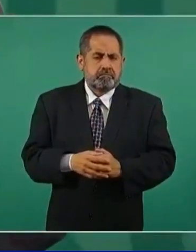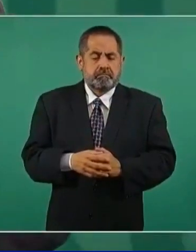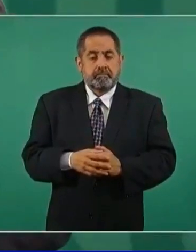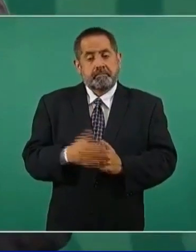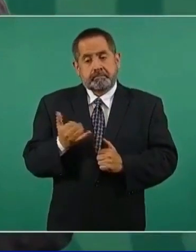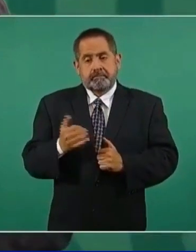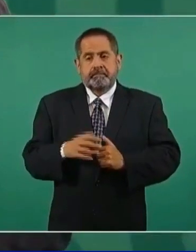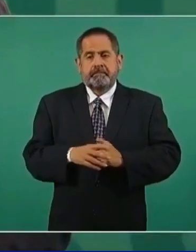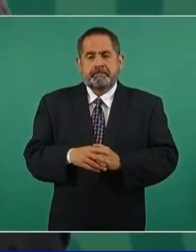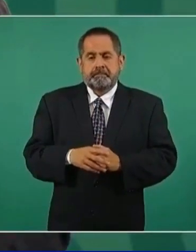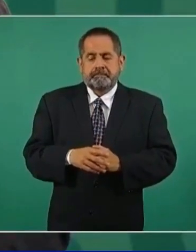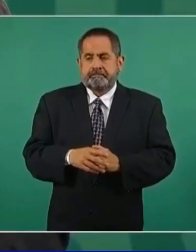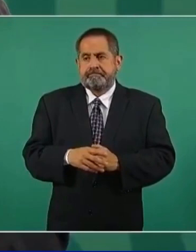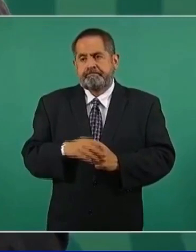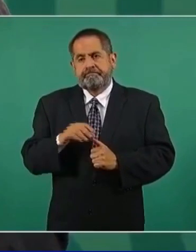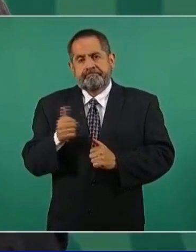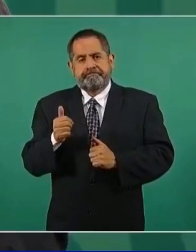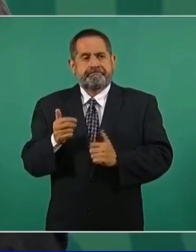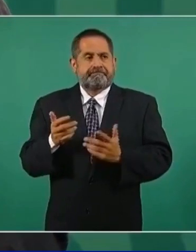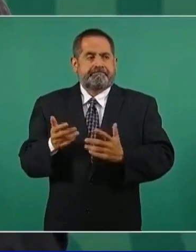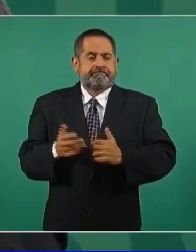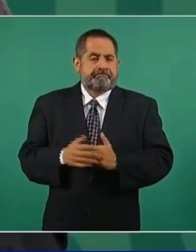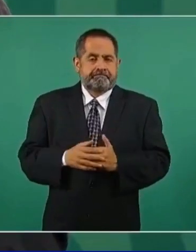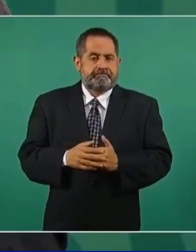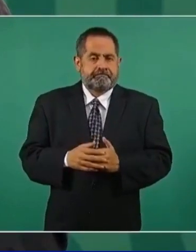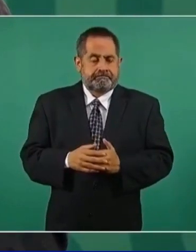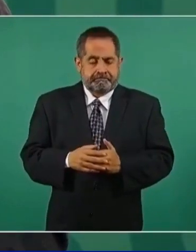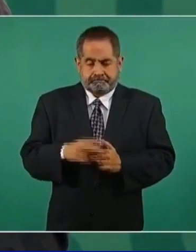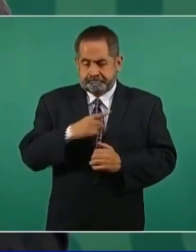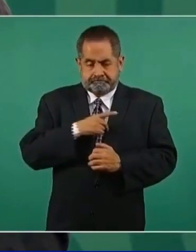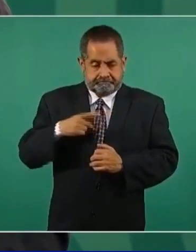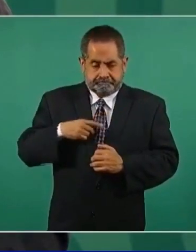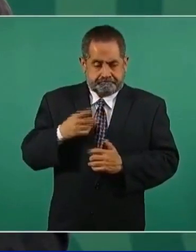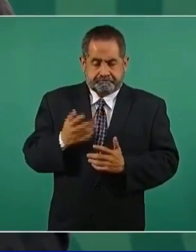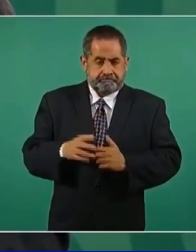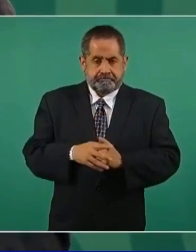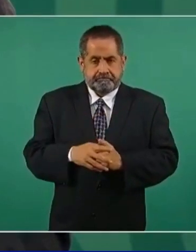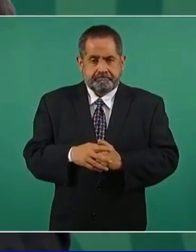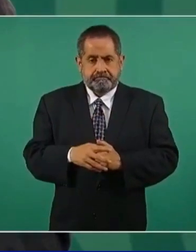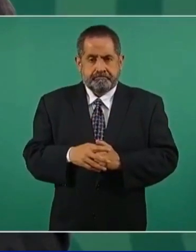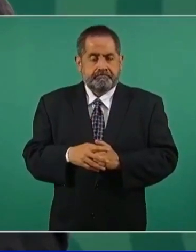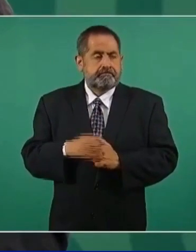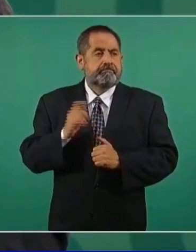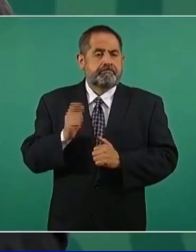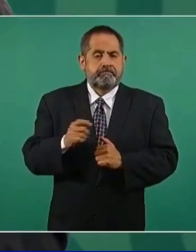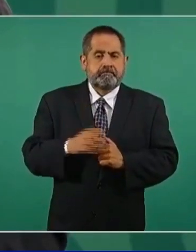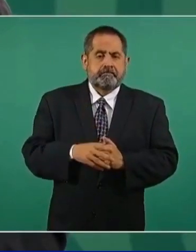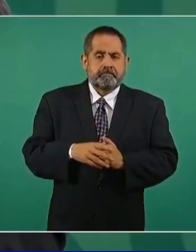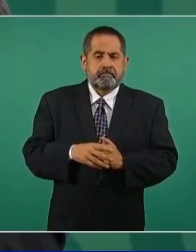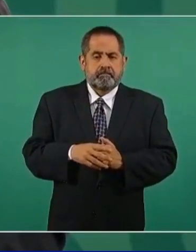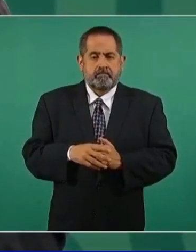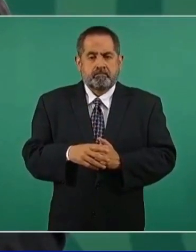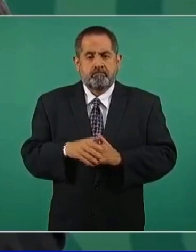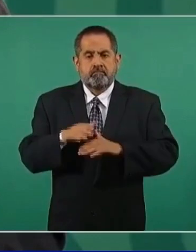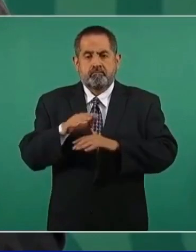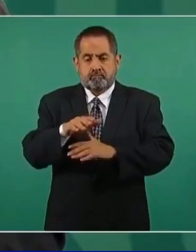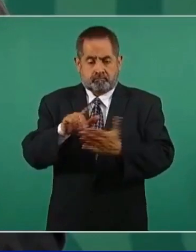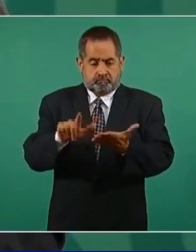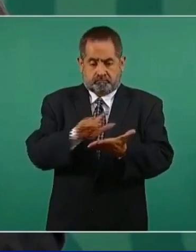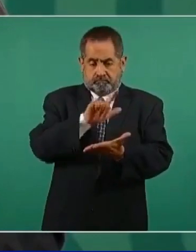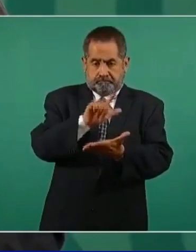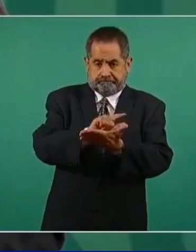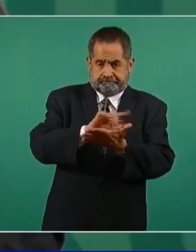y no hay que dejar de hablar de la reforma,